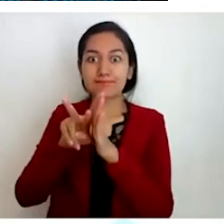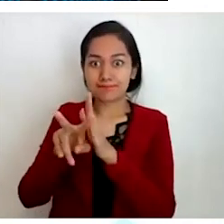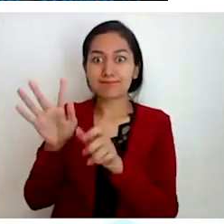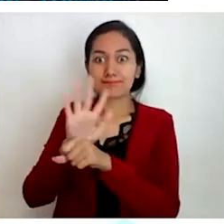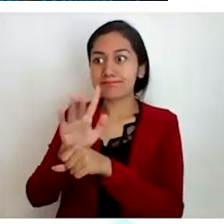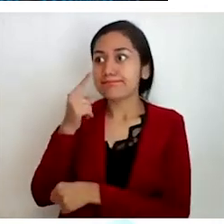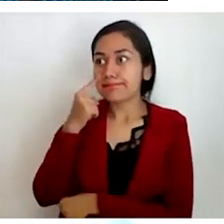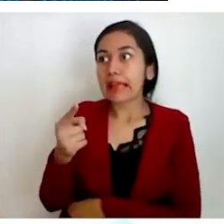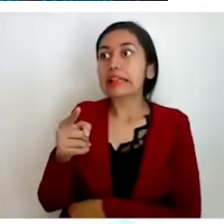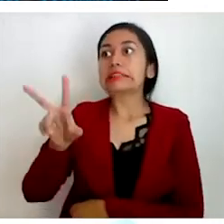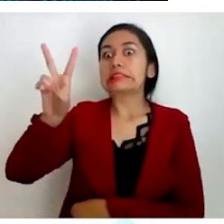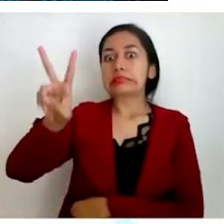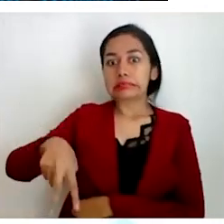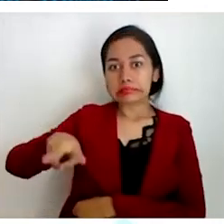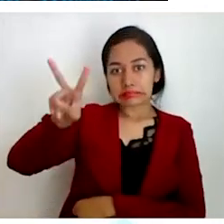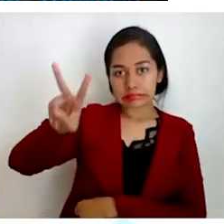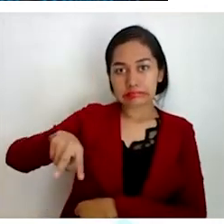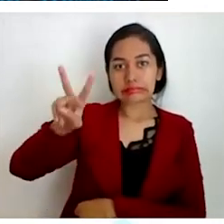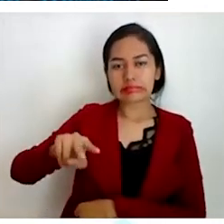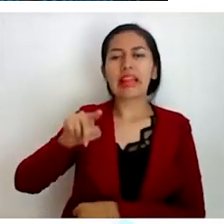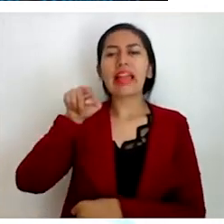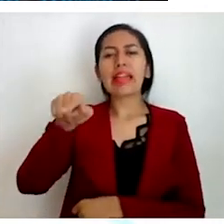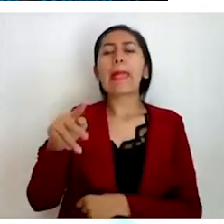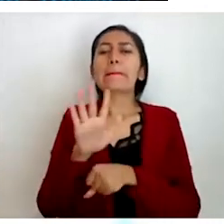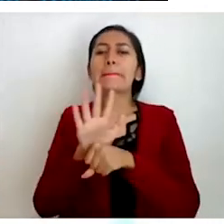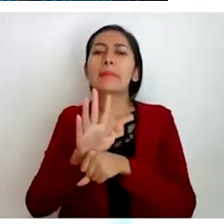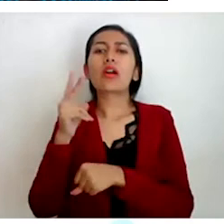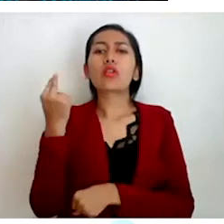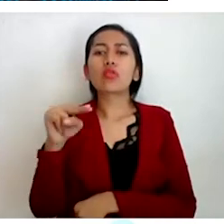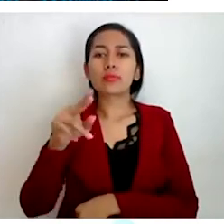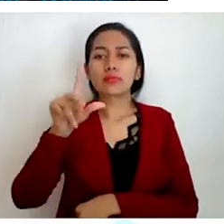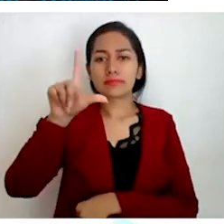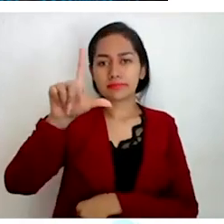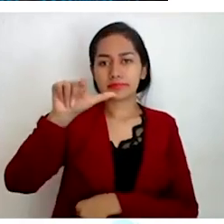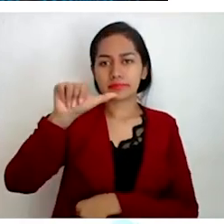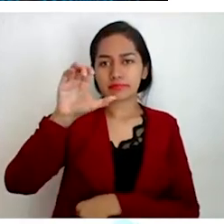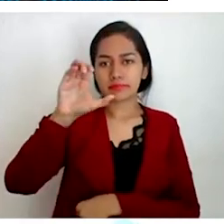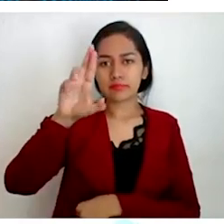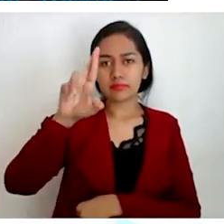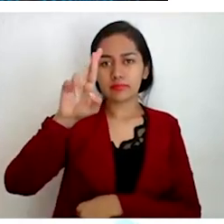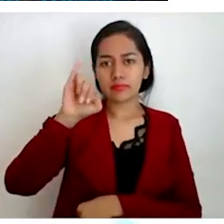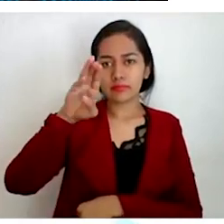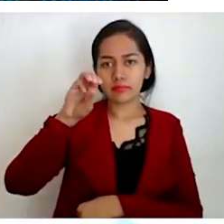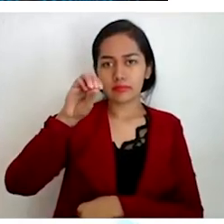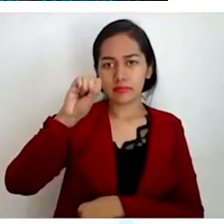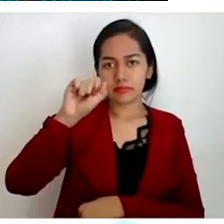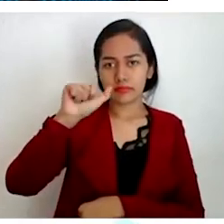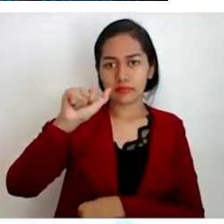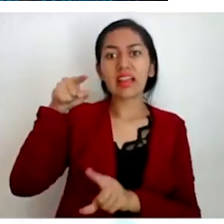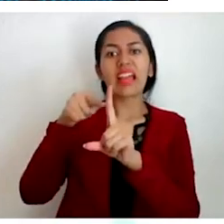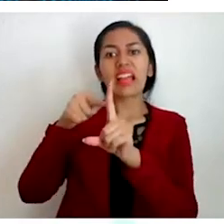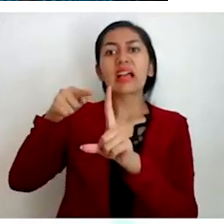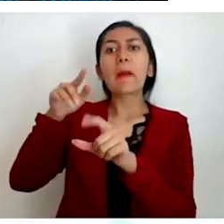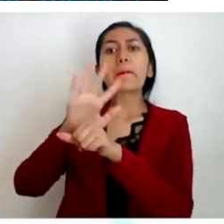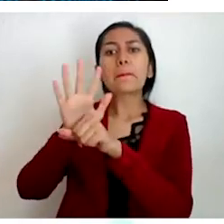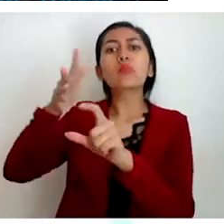Lacrimosa busca sensibilizar a la población en el no rechazo. Pero ahí está ya su representación. Sobre el